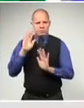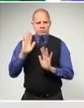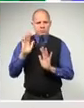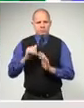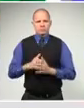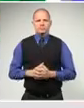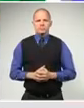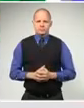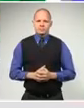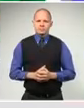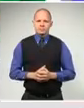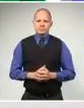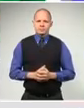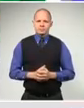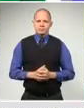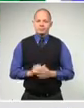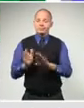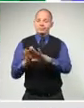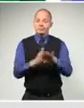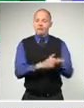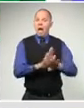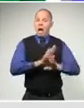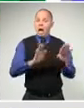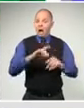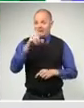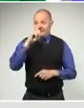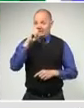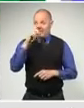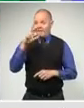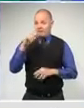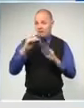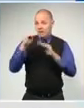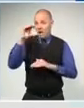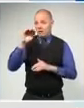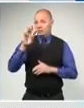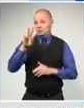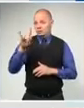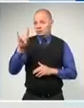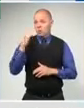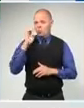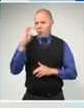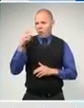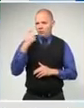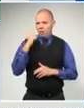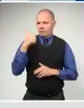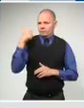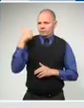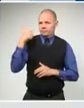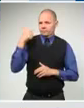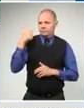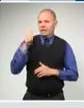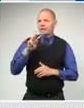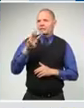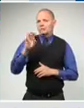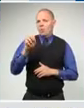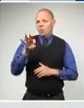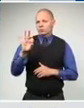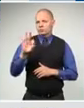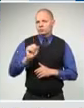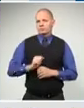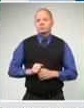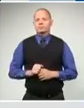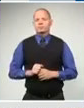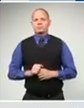clínico. De 20 a 39 años de edad se diagnostican 308 personas ayer,